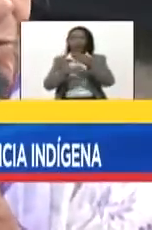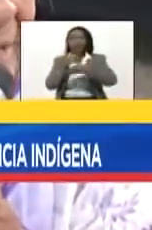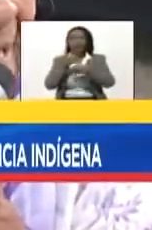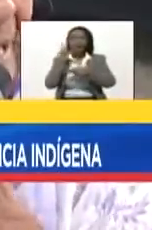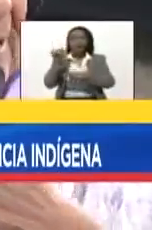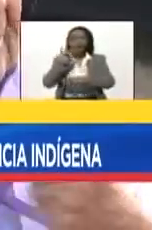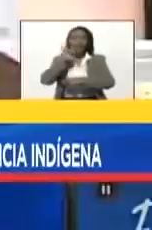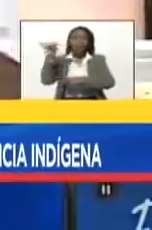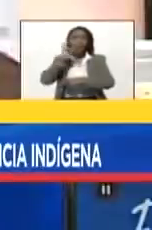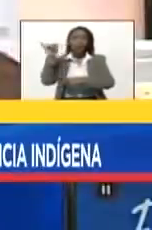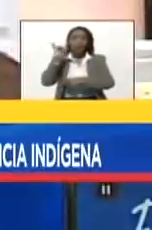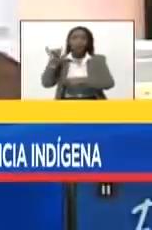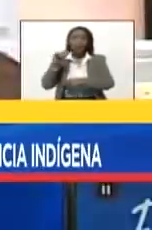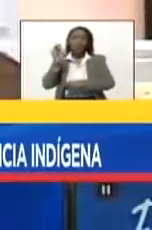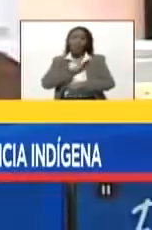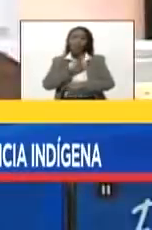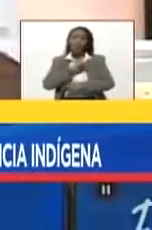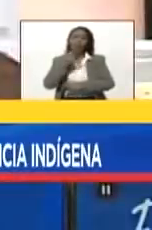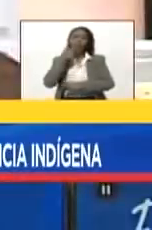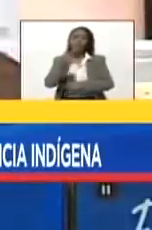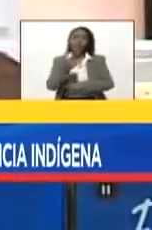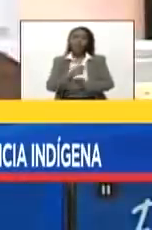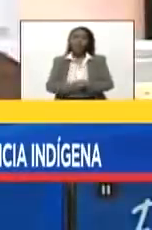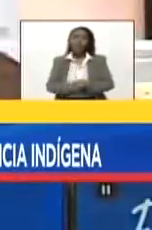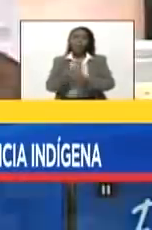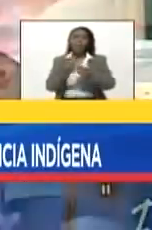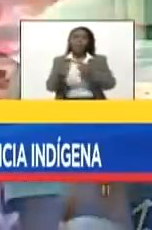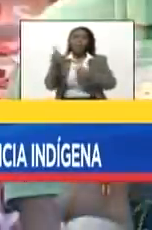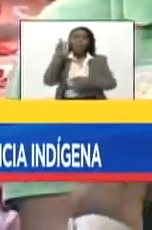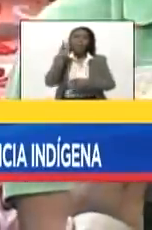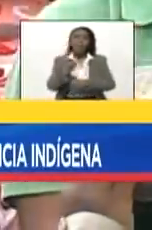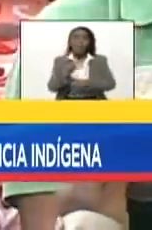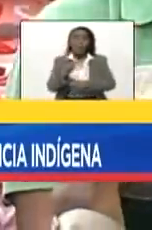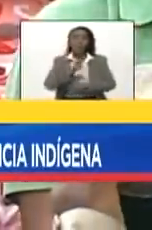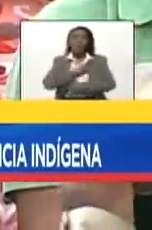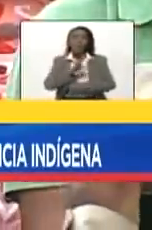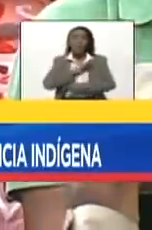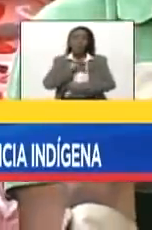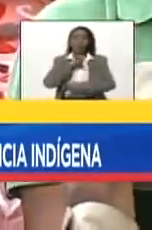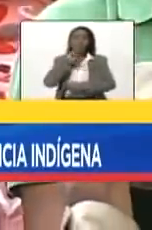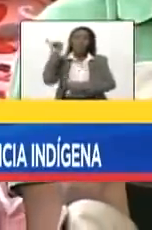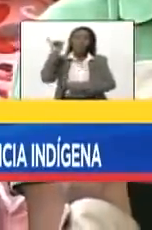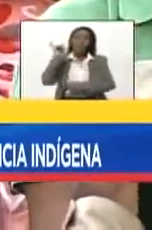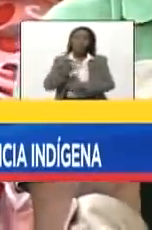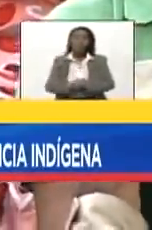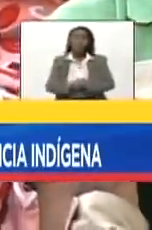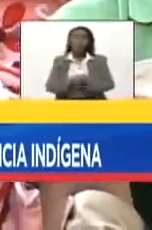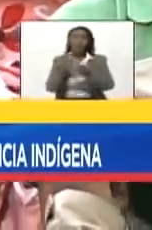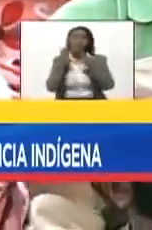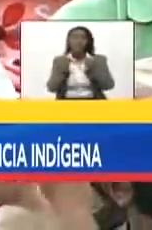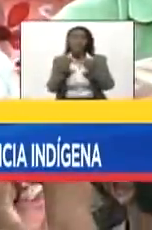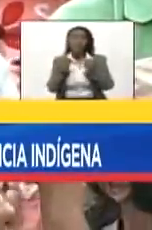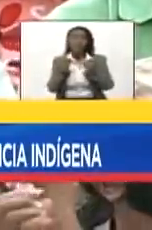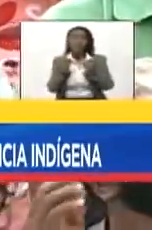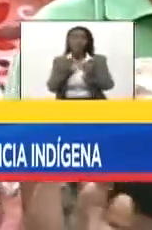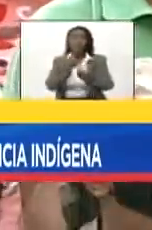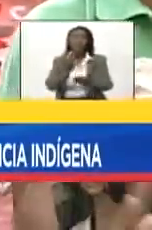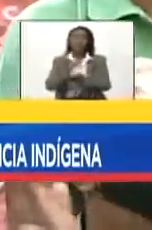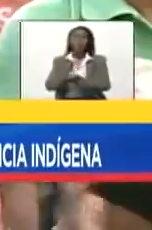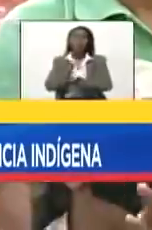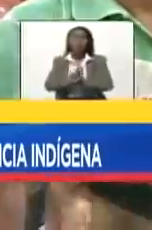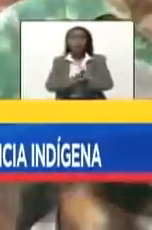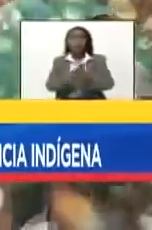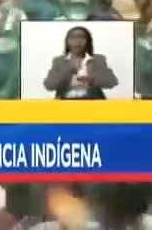esas denuncias. Tenemos que decirlo, pero también tenemos que denunciar que muchos de los muertos que